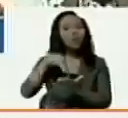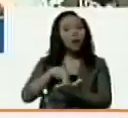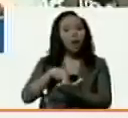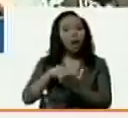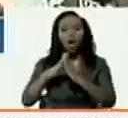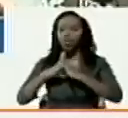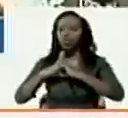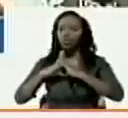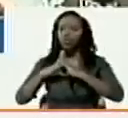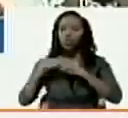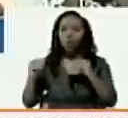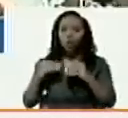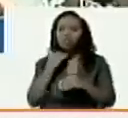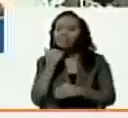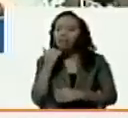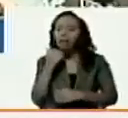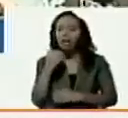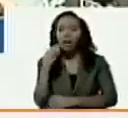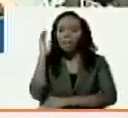todos están sancionados.